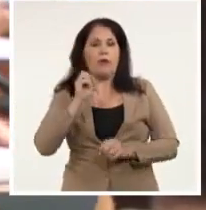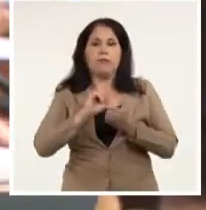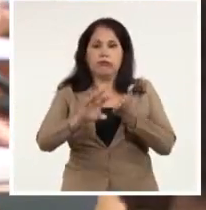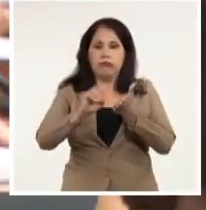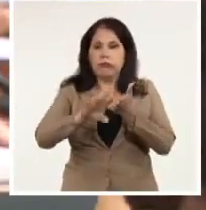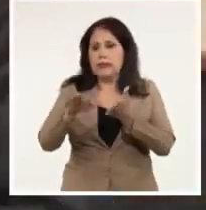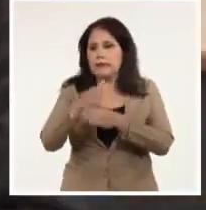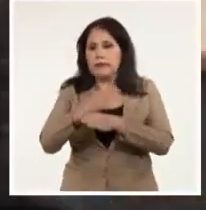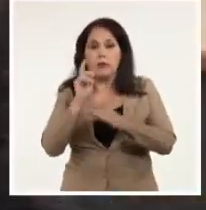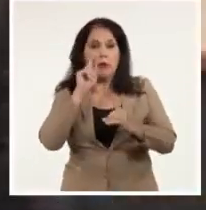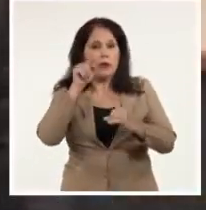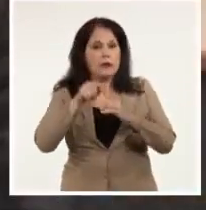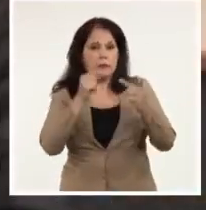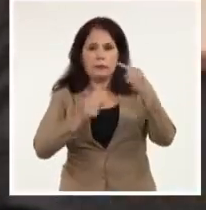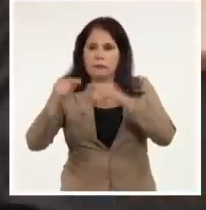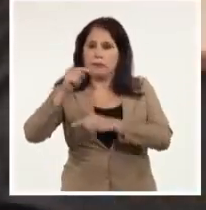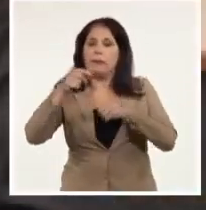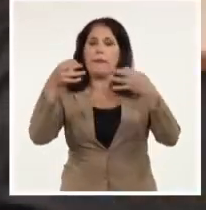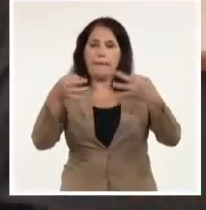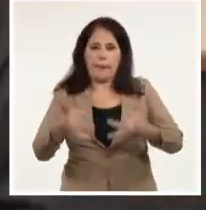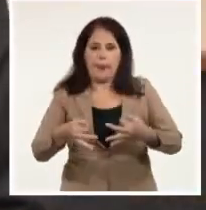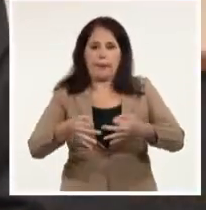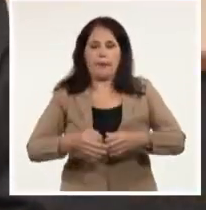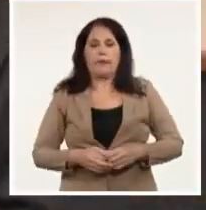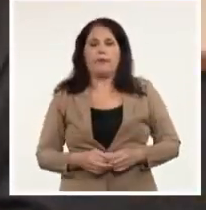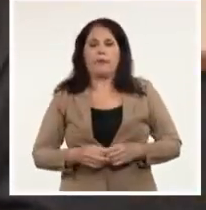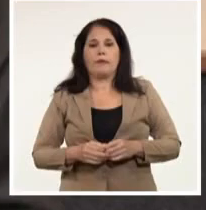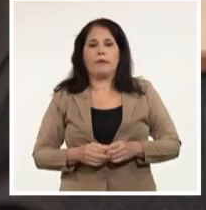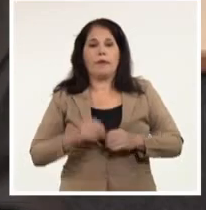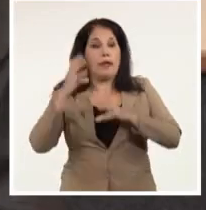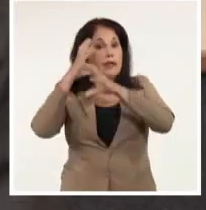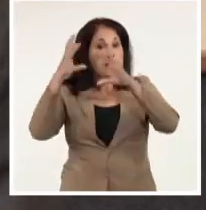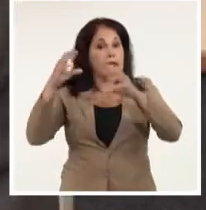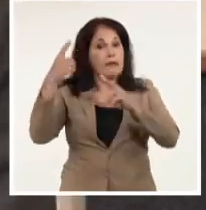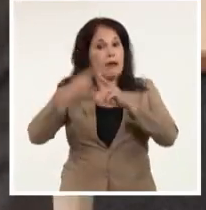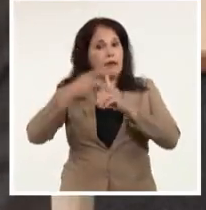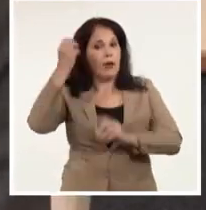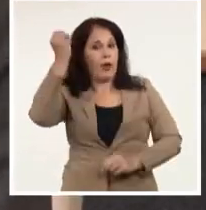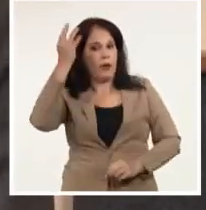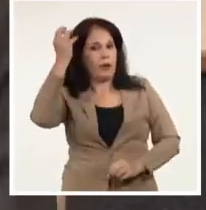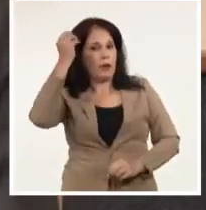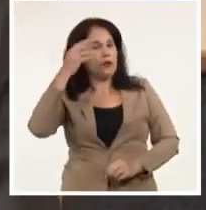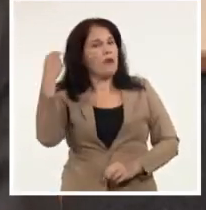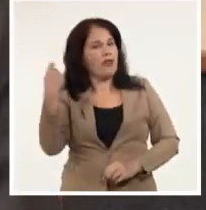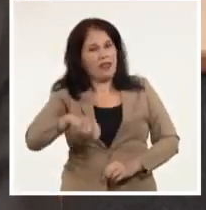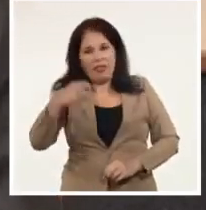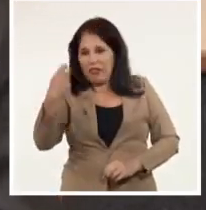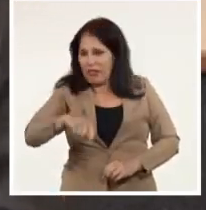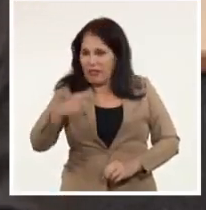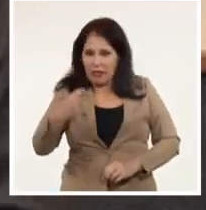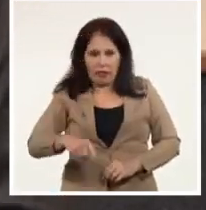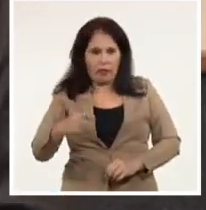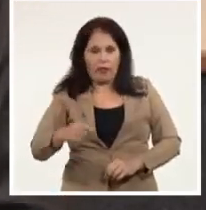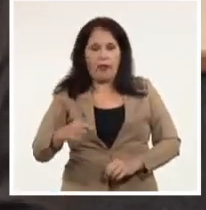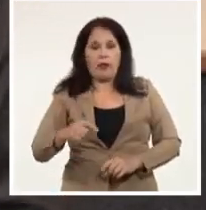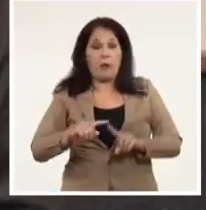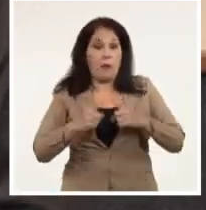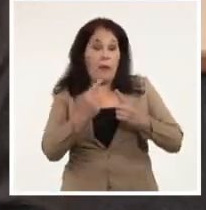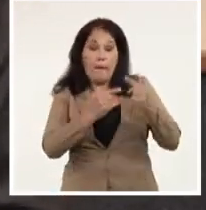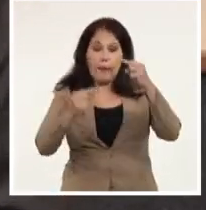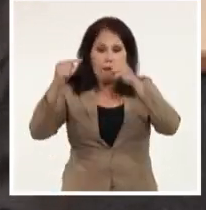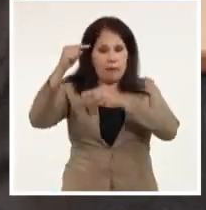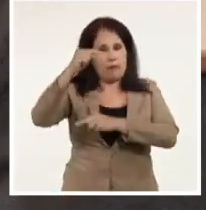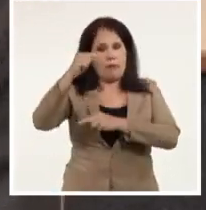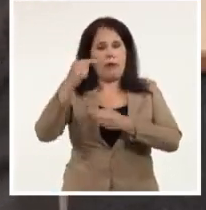o el objetivo fundamental del sistema de ciencia e innovación que pone a la ciencia y la innovación como pilar